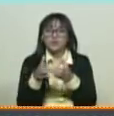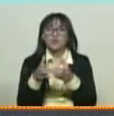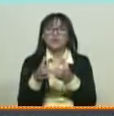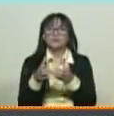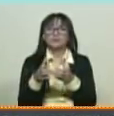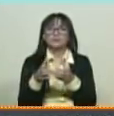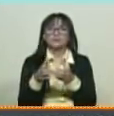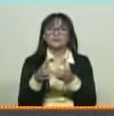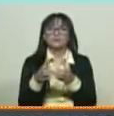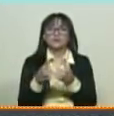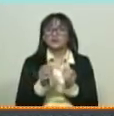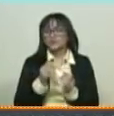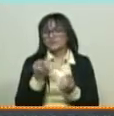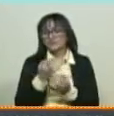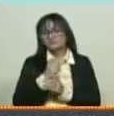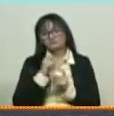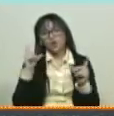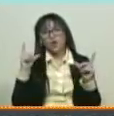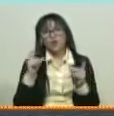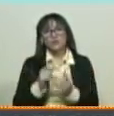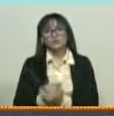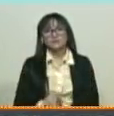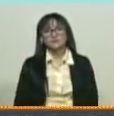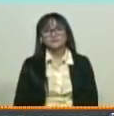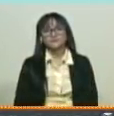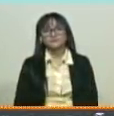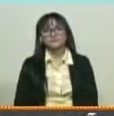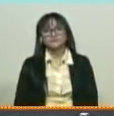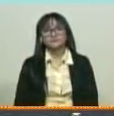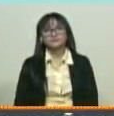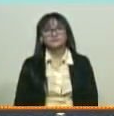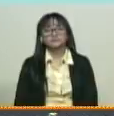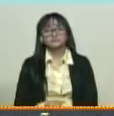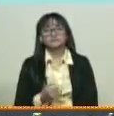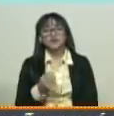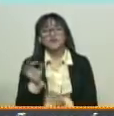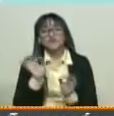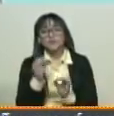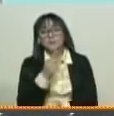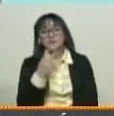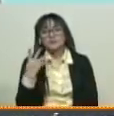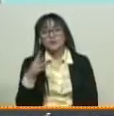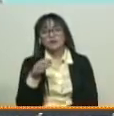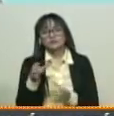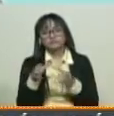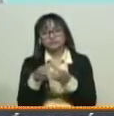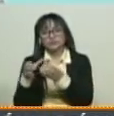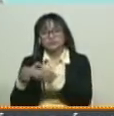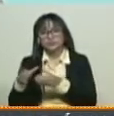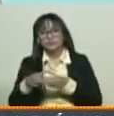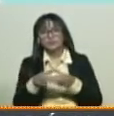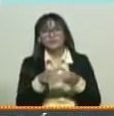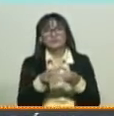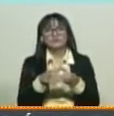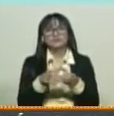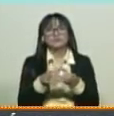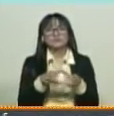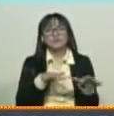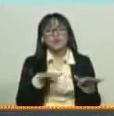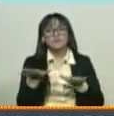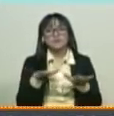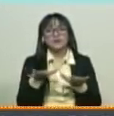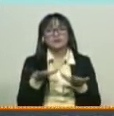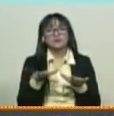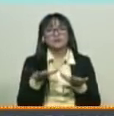manera impresionante a través de las 24 redes sectoriales establecidas en el gran movimiento